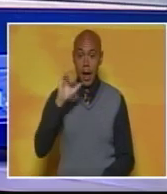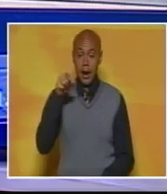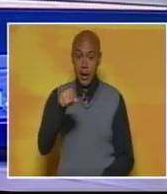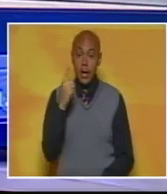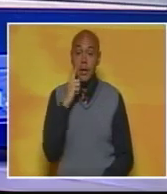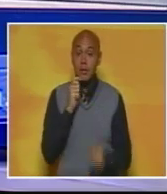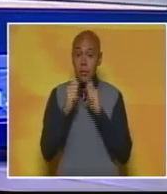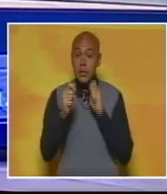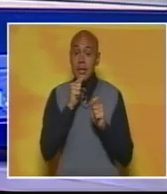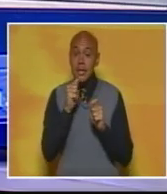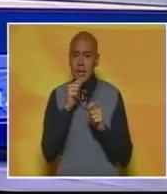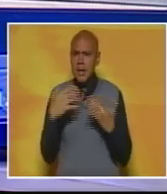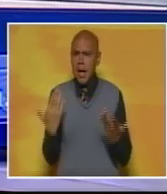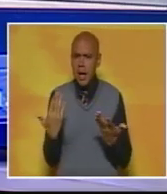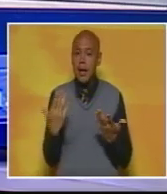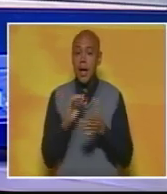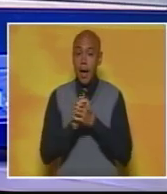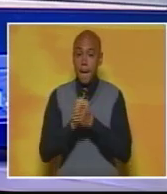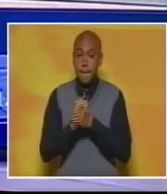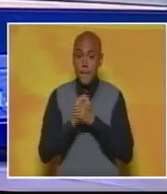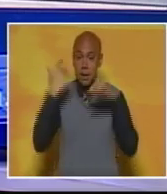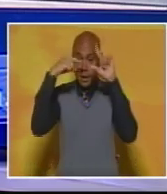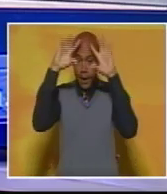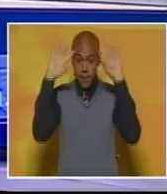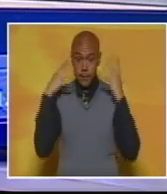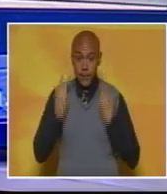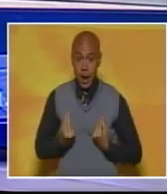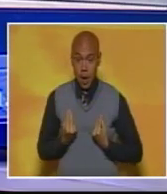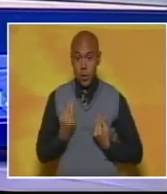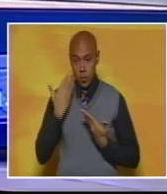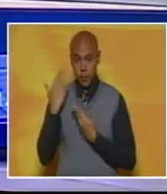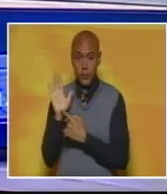La entrevista será conducida por nuestra compañera Milagros Zambrano.